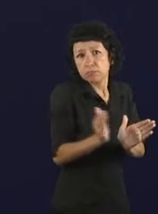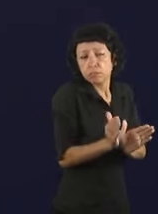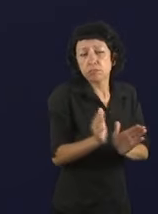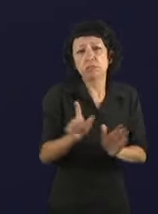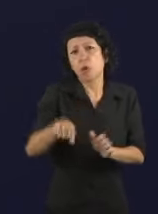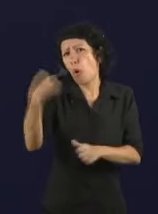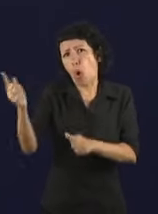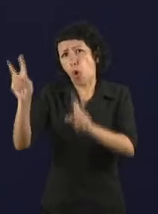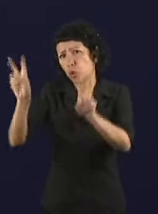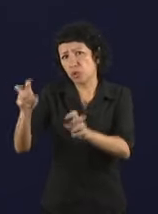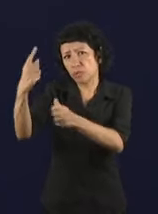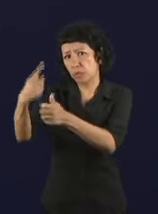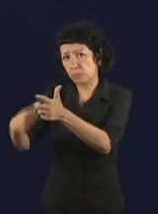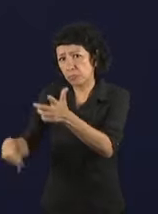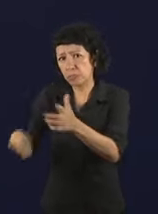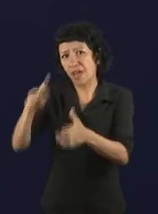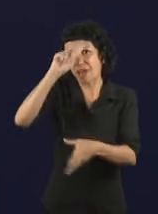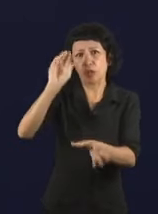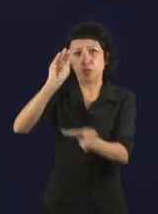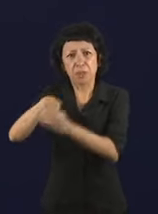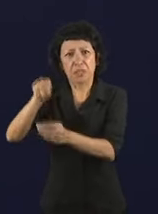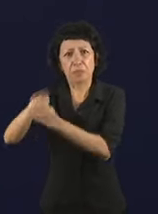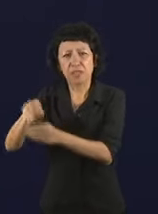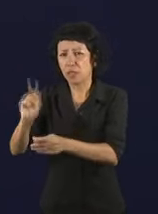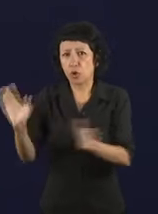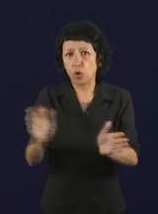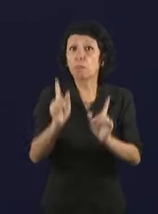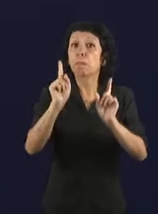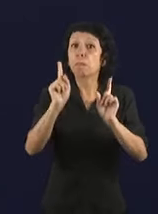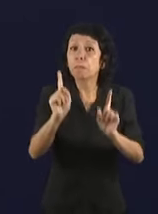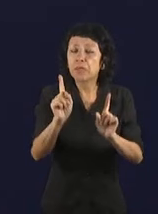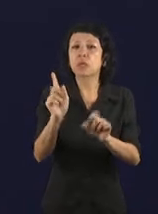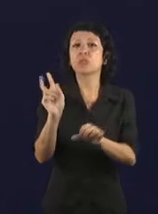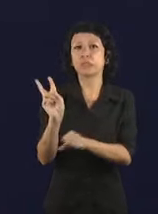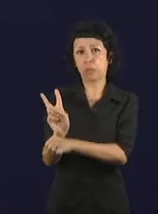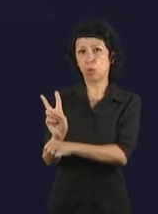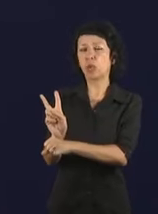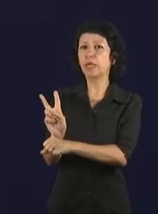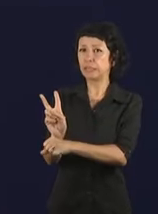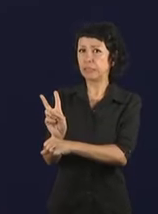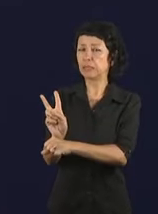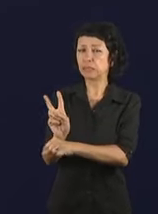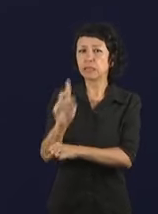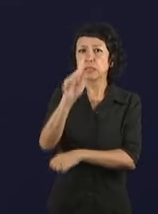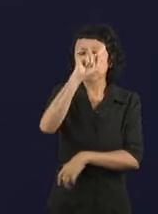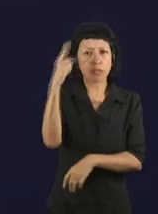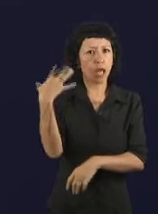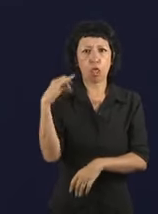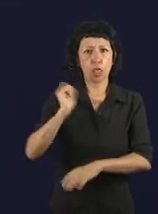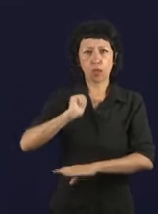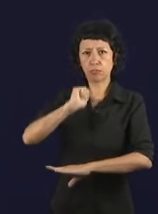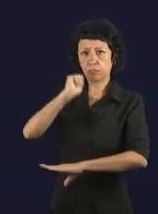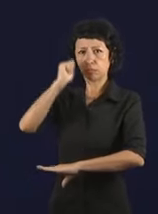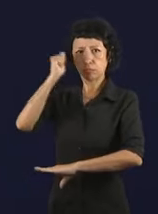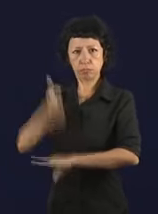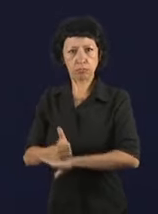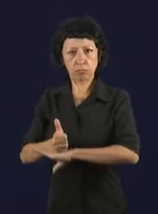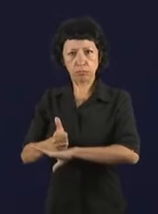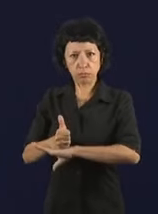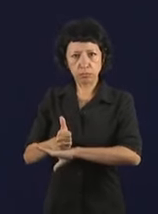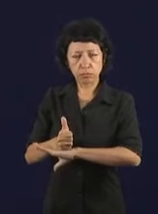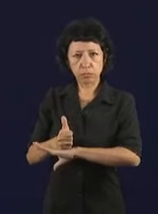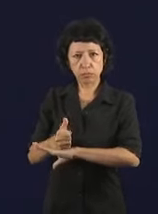de cuestiones no así en seguridad donde evidentemente el estado tiene que tener máxima presencia y